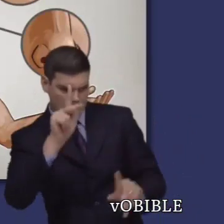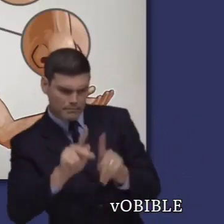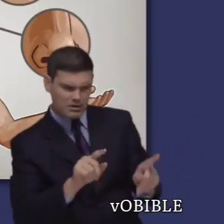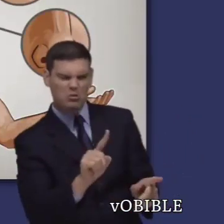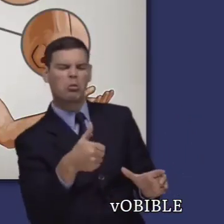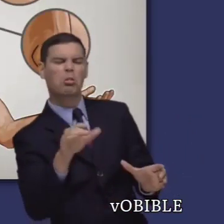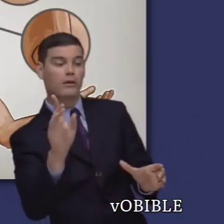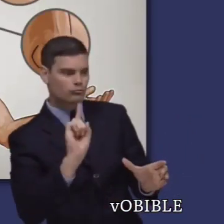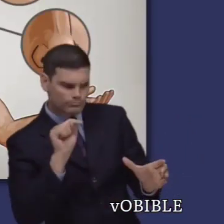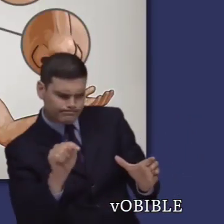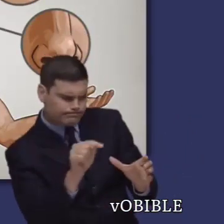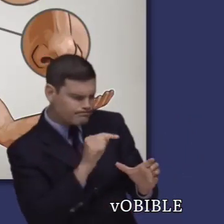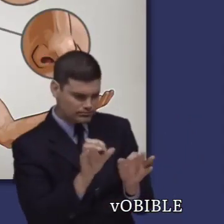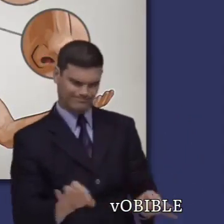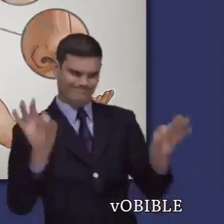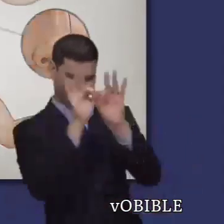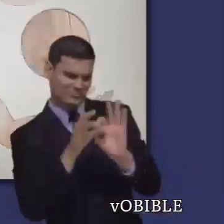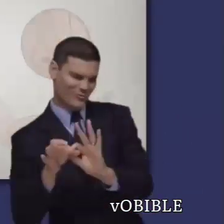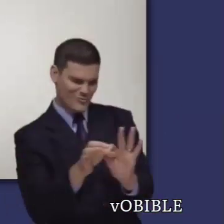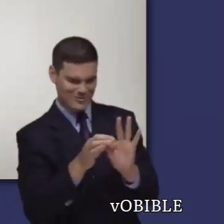cuando trabajamos en unidad.